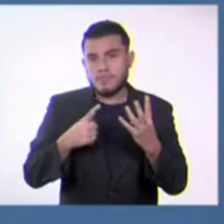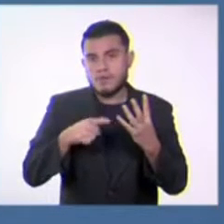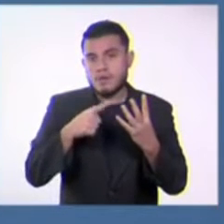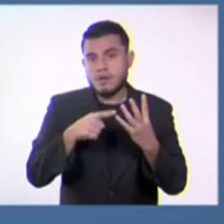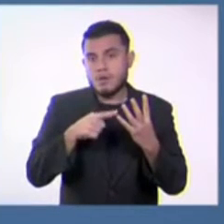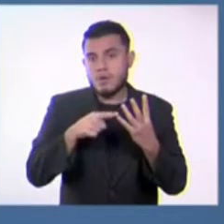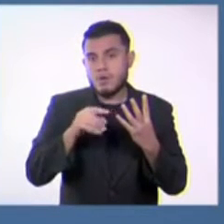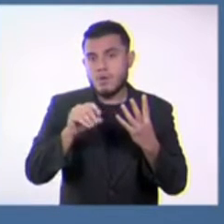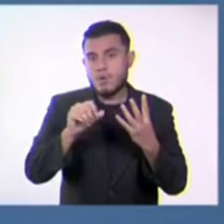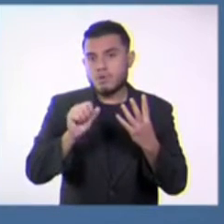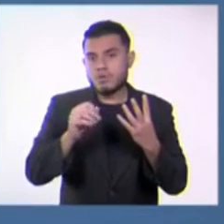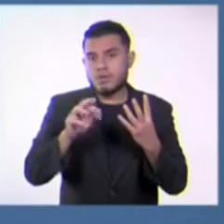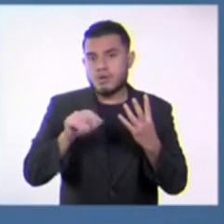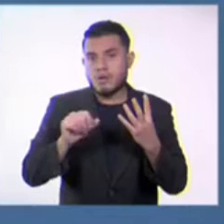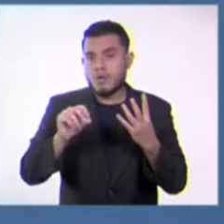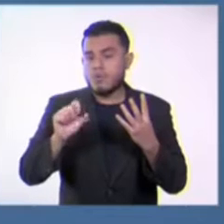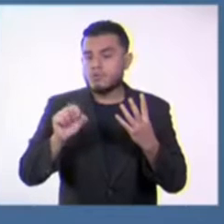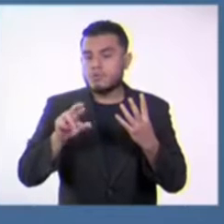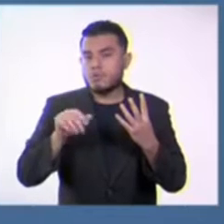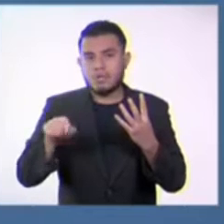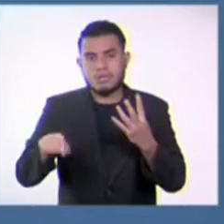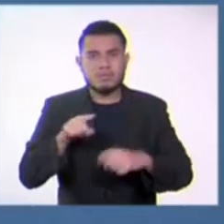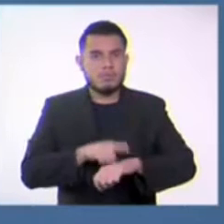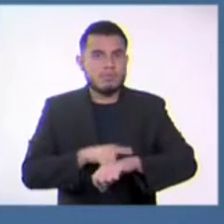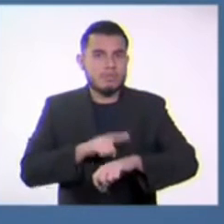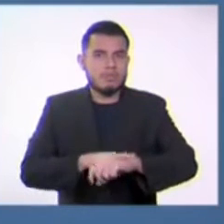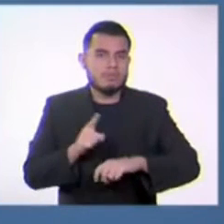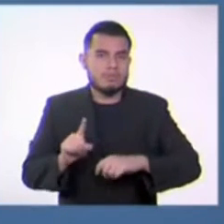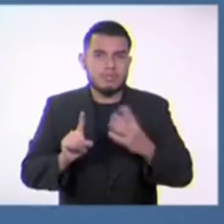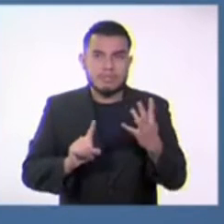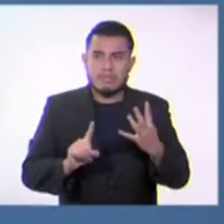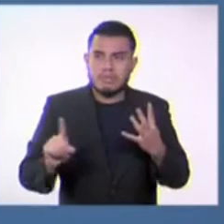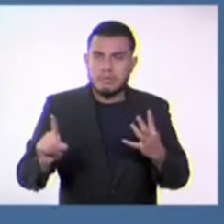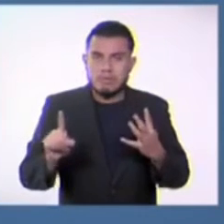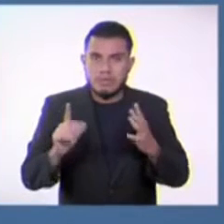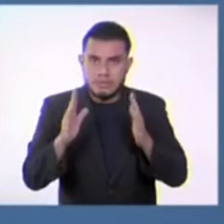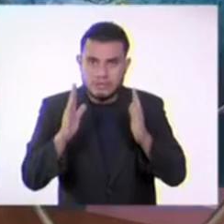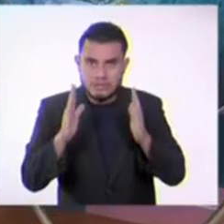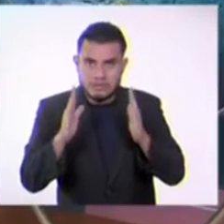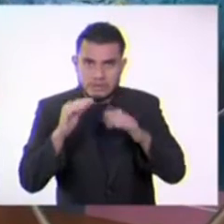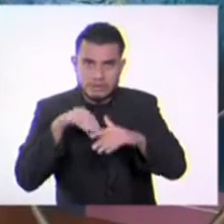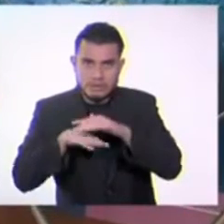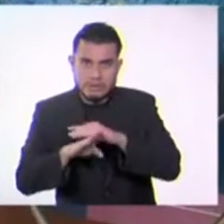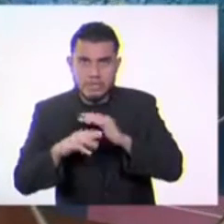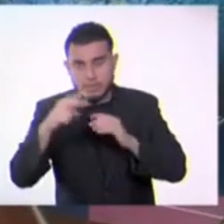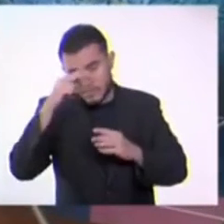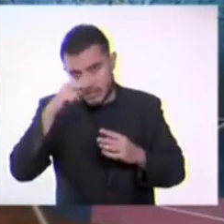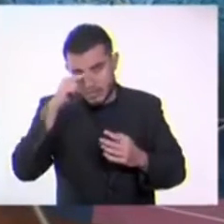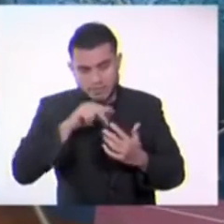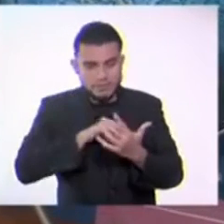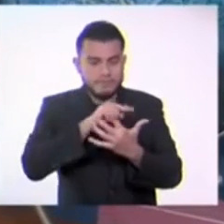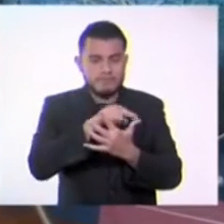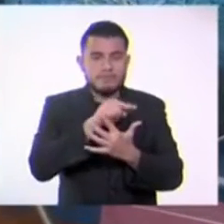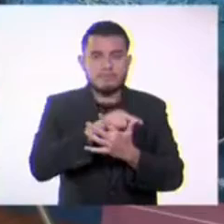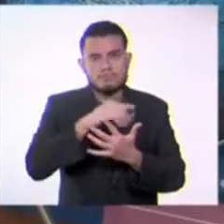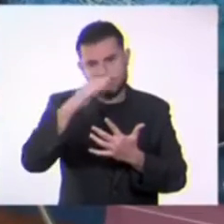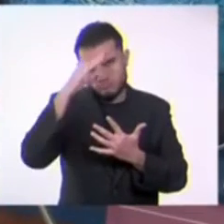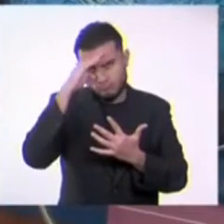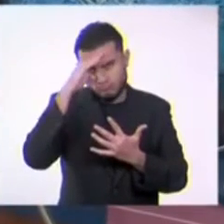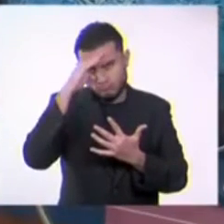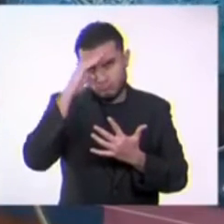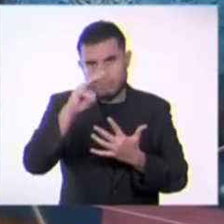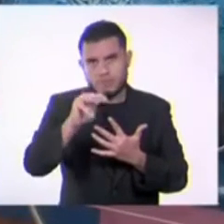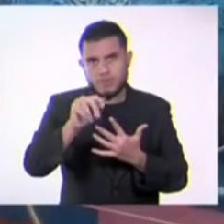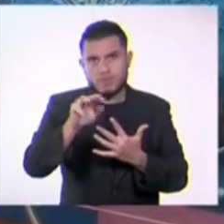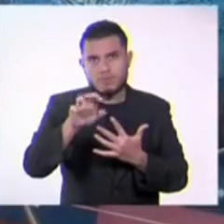Óscar Osorio, que en ese momento no se encontraba, estaba exiliado en México, y al teniente coronel Manuel de Jesús Córdoba,